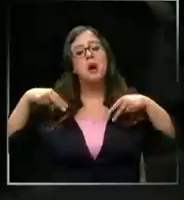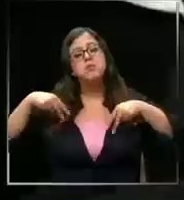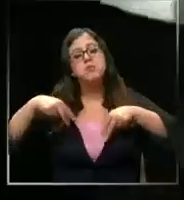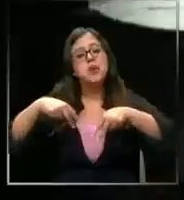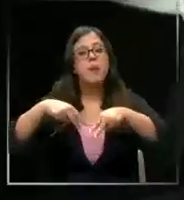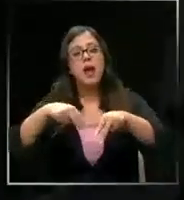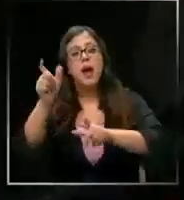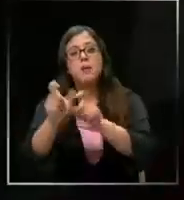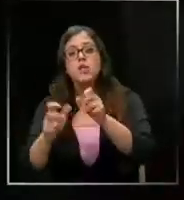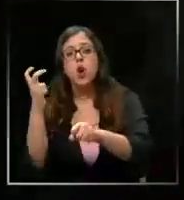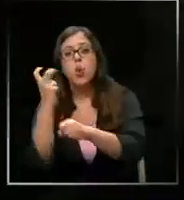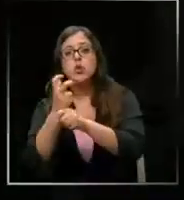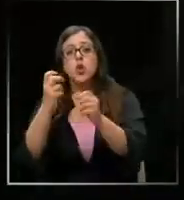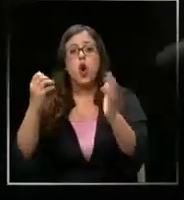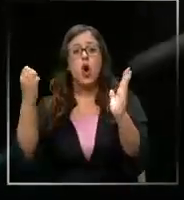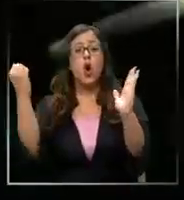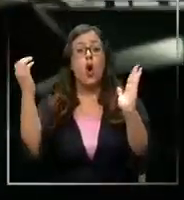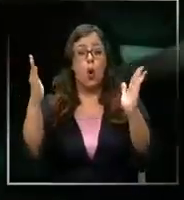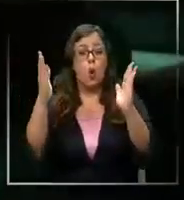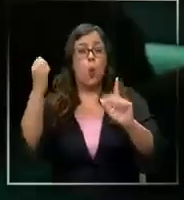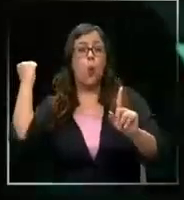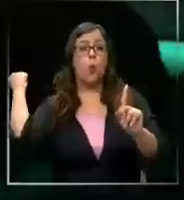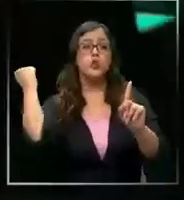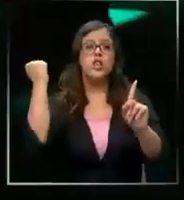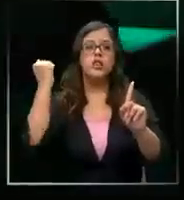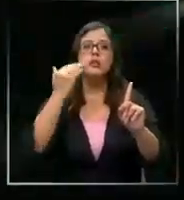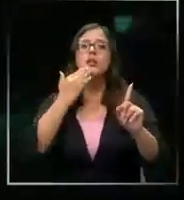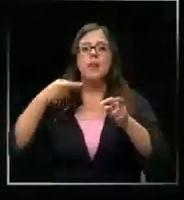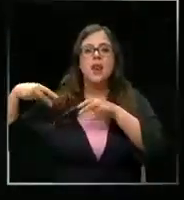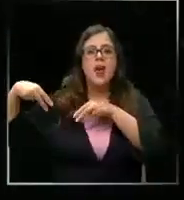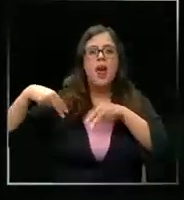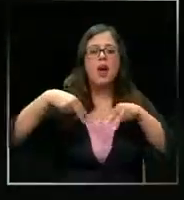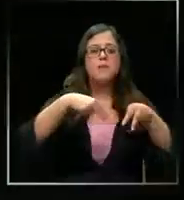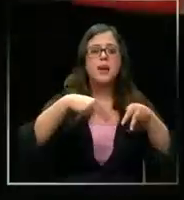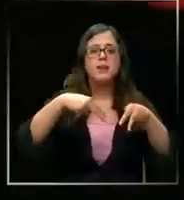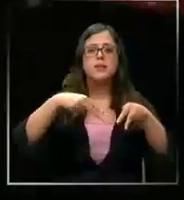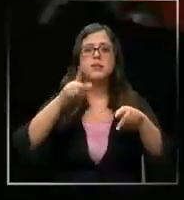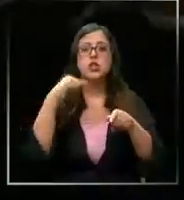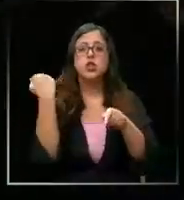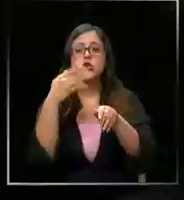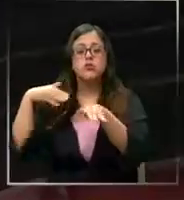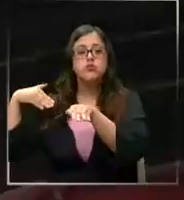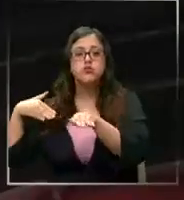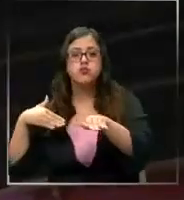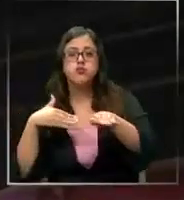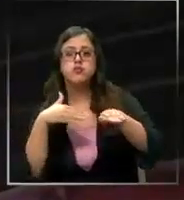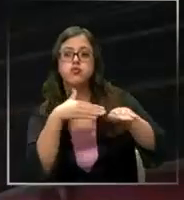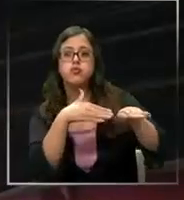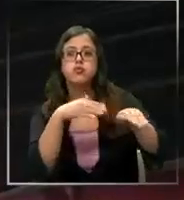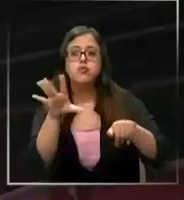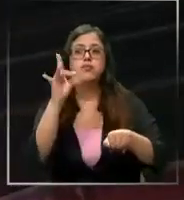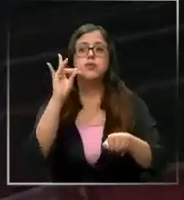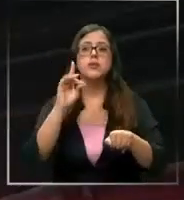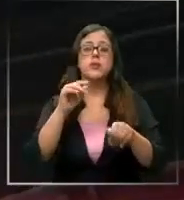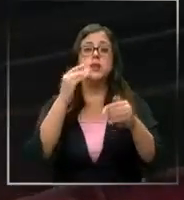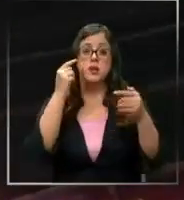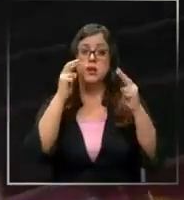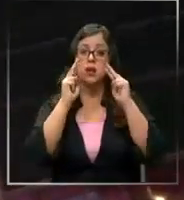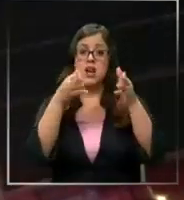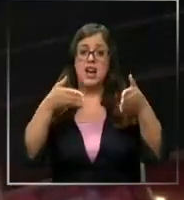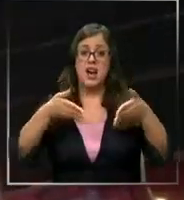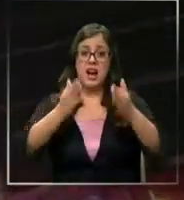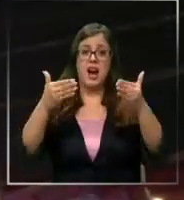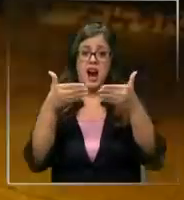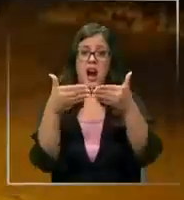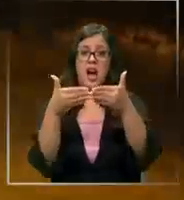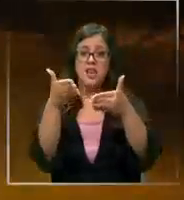Los delincuentes con cuchillo en mano también vendrían a pie. Los seguimos hasta encontrarlos. El Loreto con Antonia López de